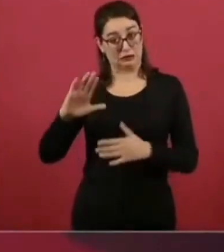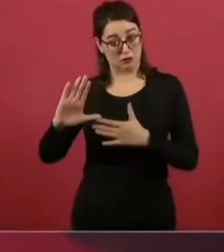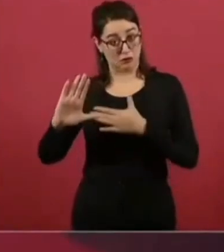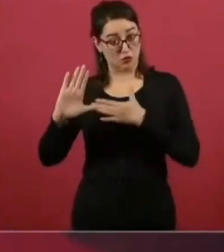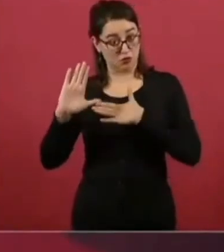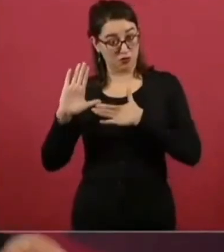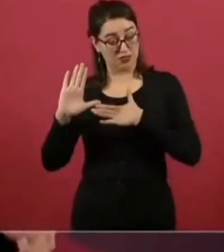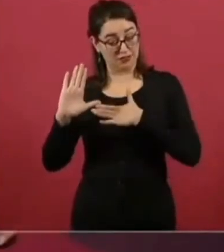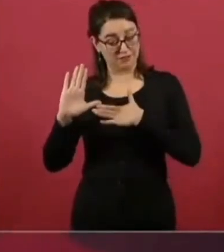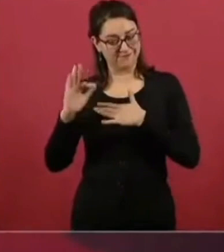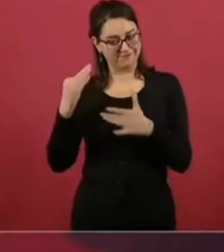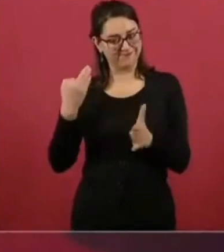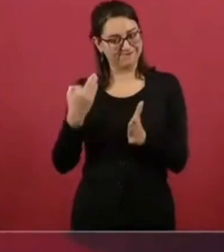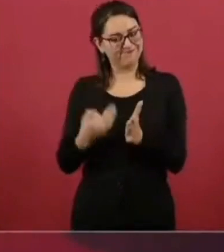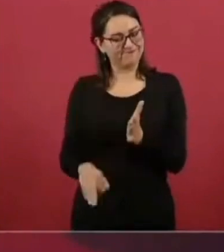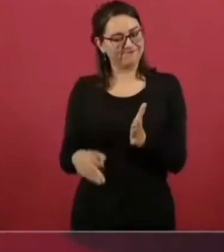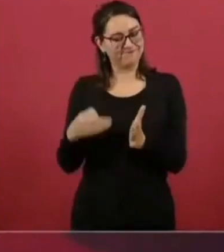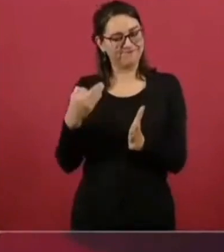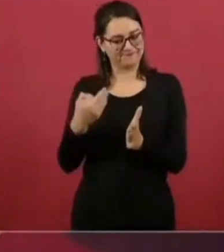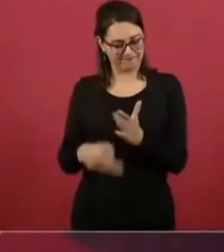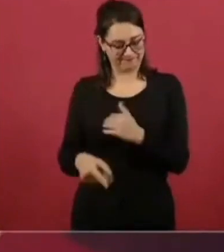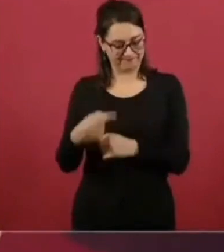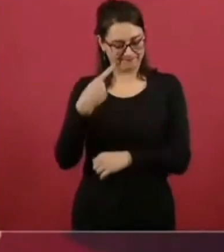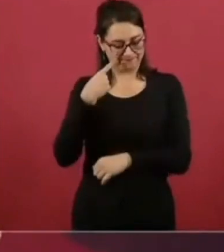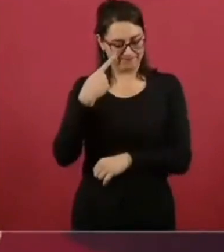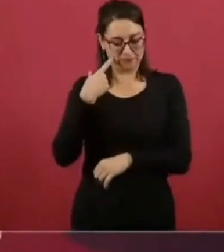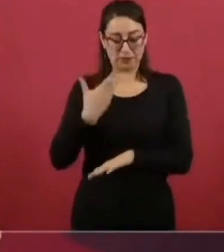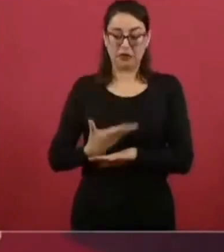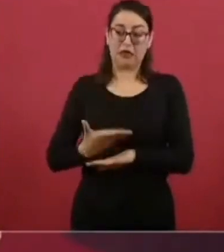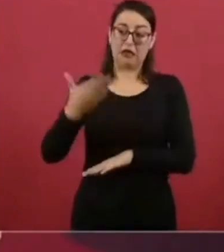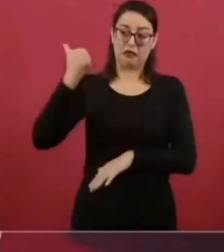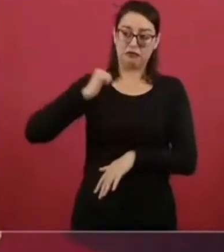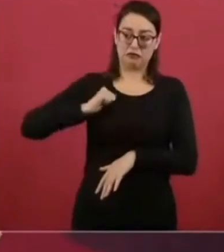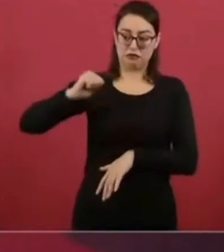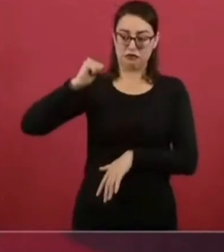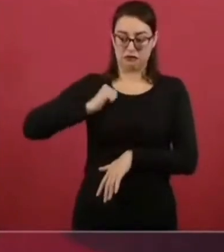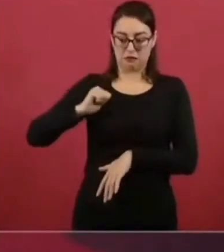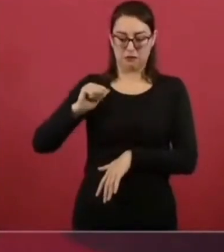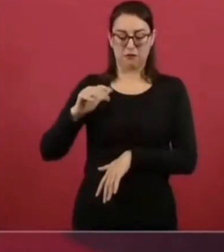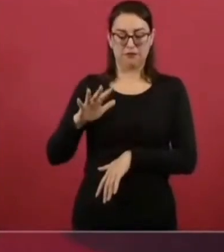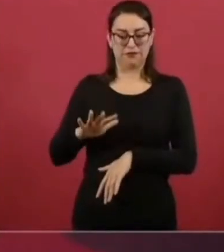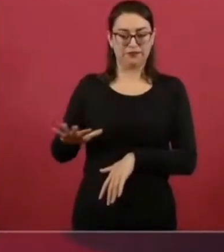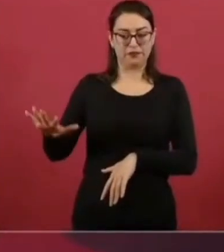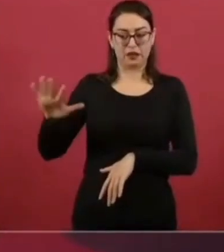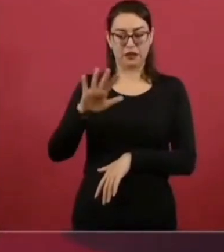los pueblos, los municipios más cercanos a Guatemala.